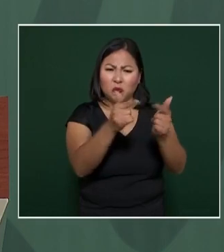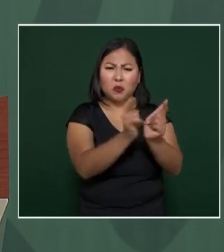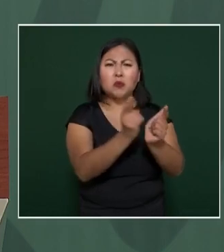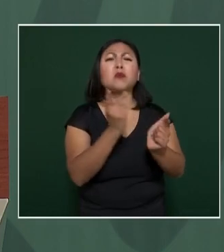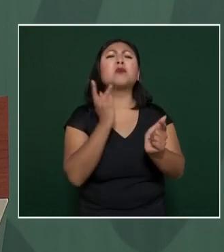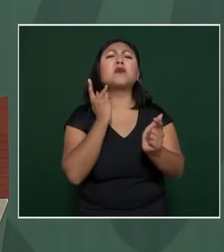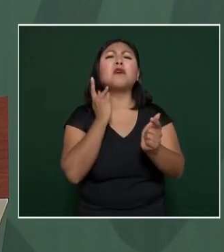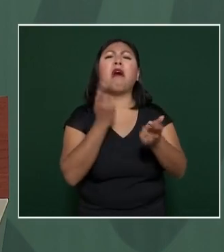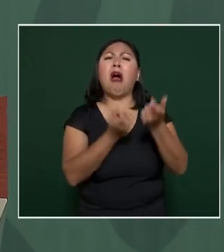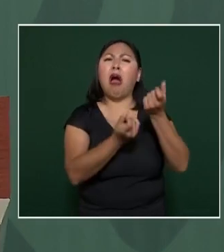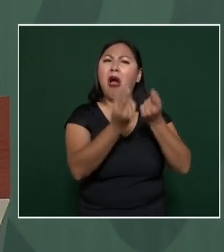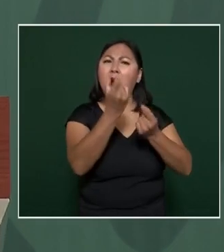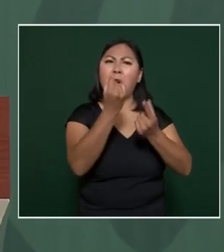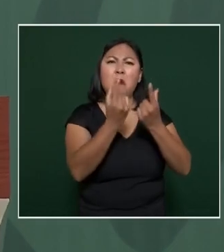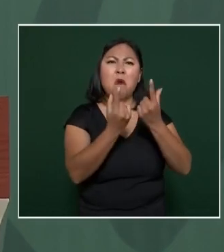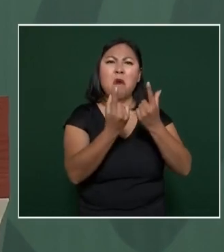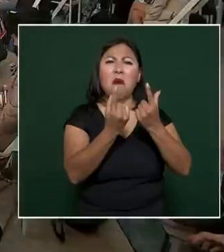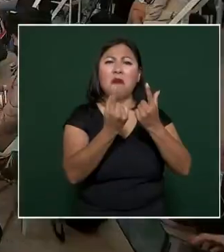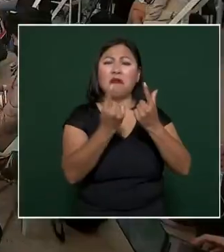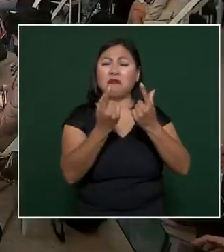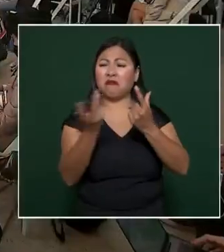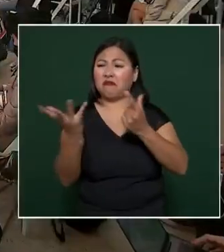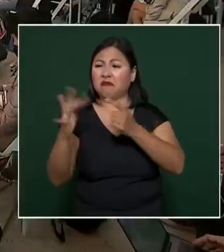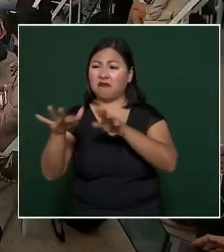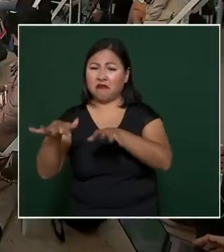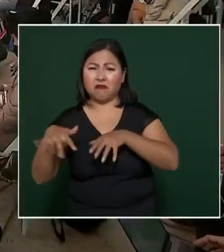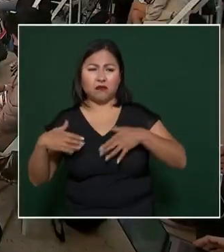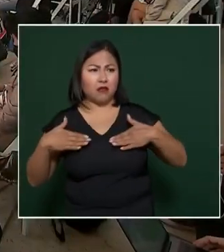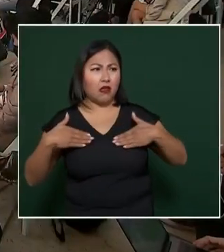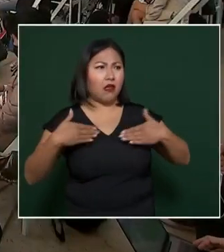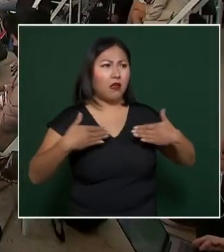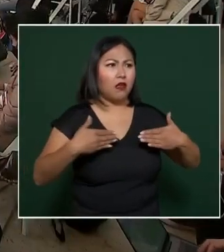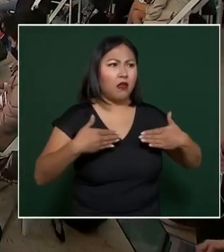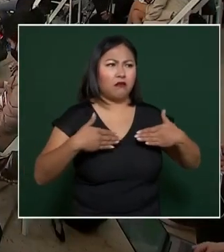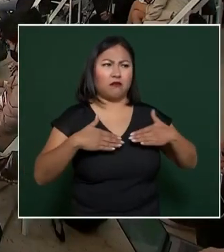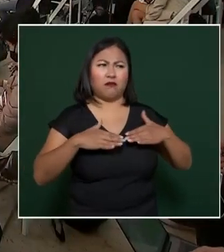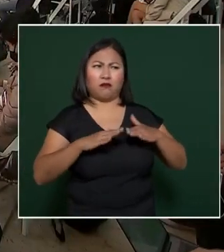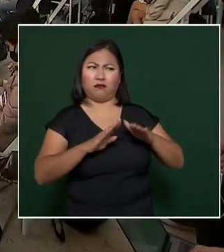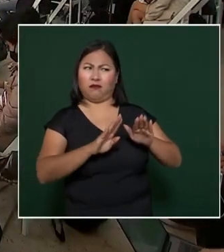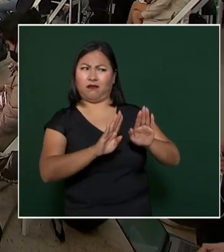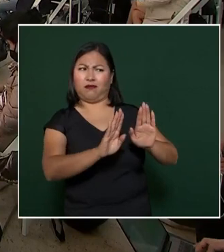la gente está muy